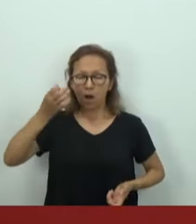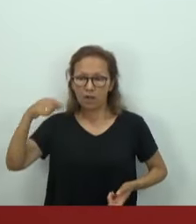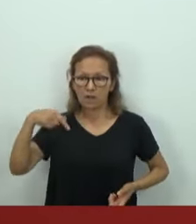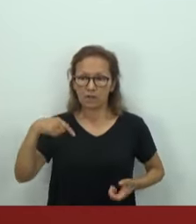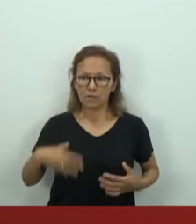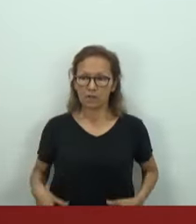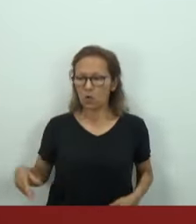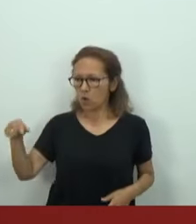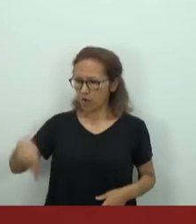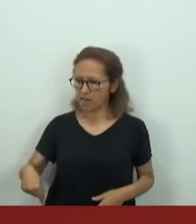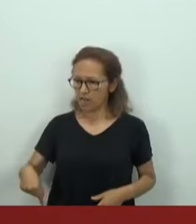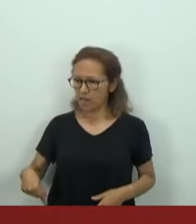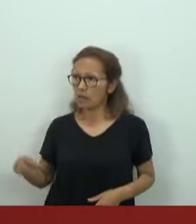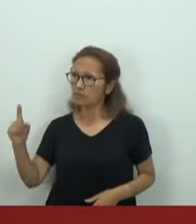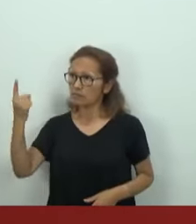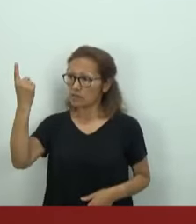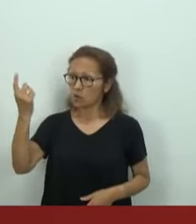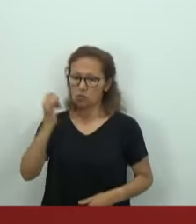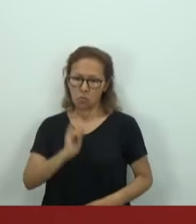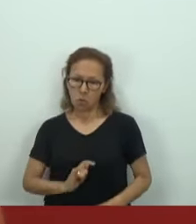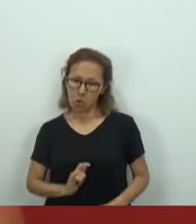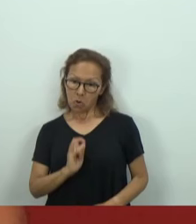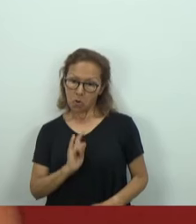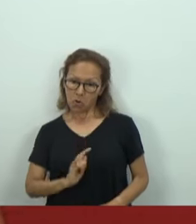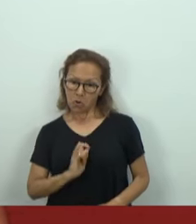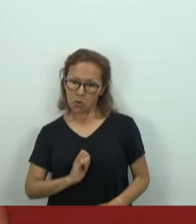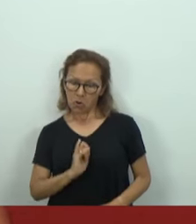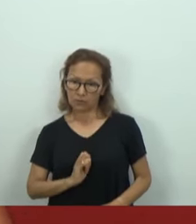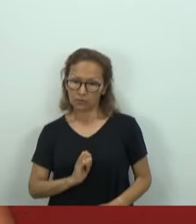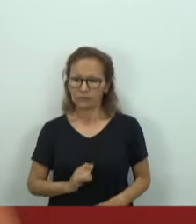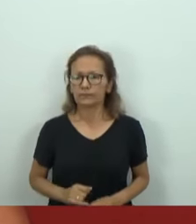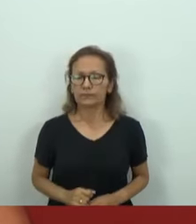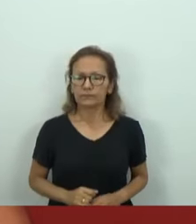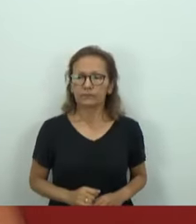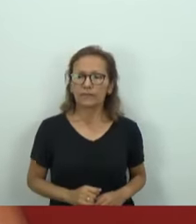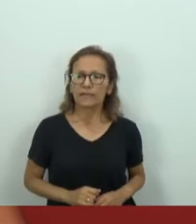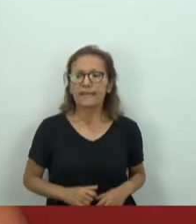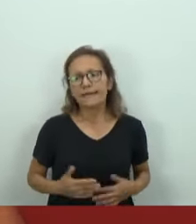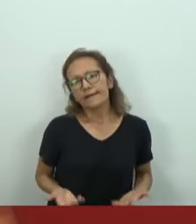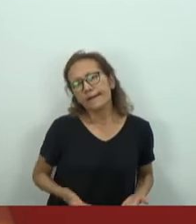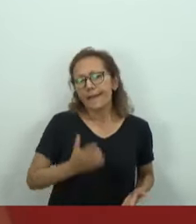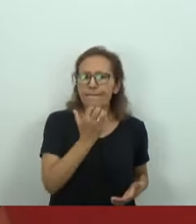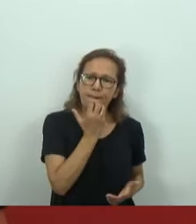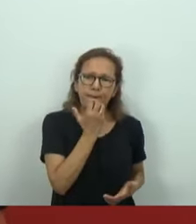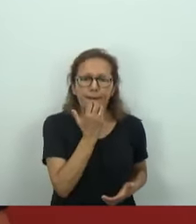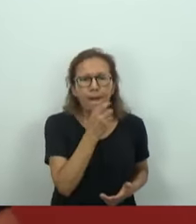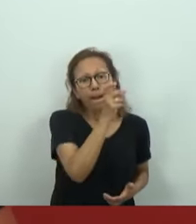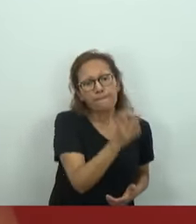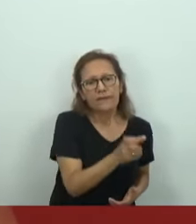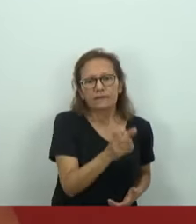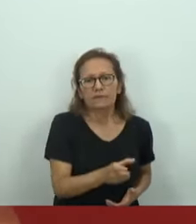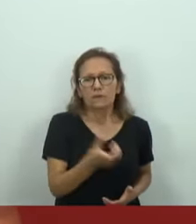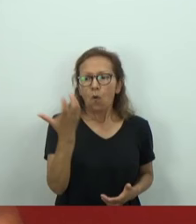identidad. Como muchos de nosotros, nacieron en Colombia, pero tienen el DNI español.